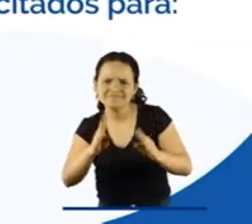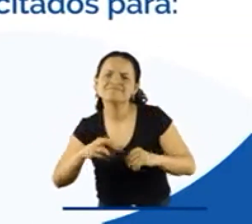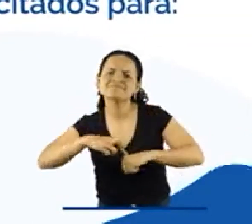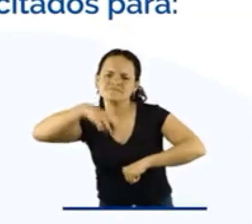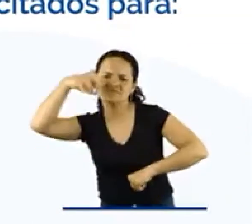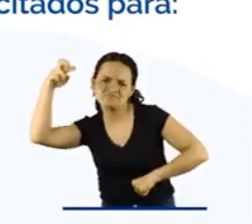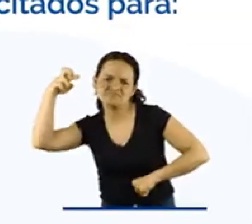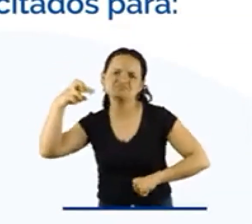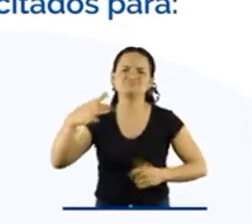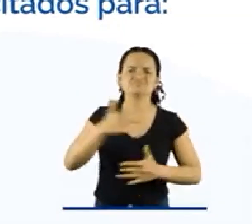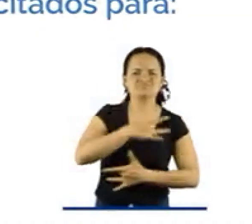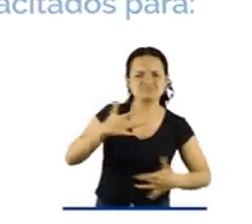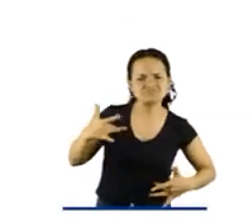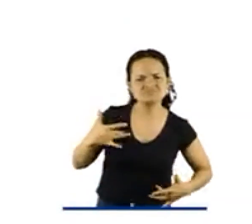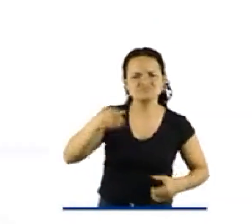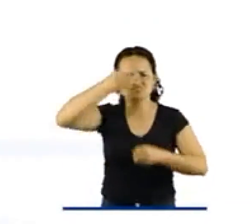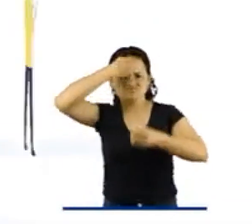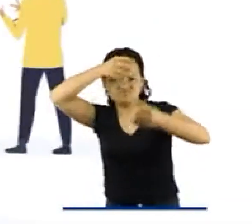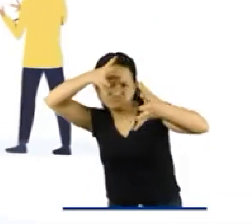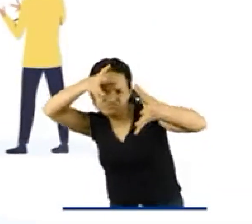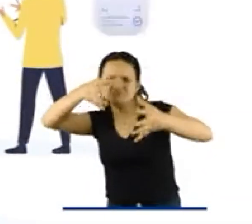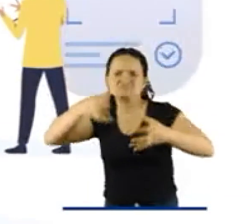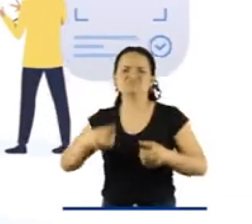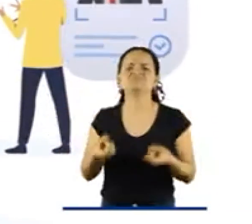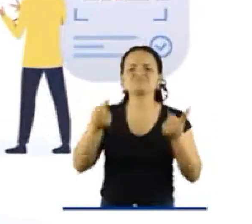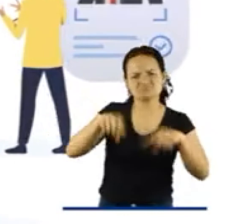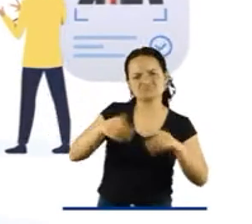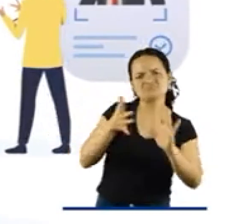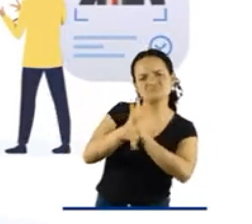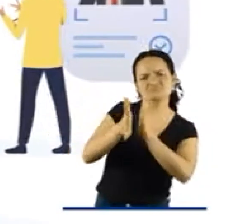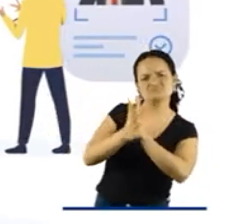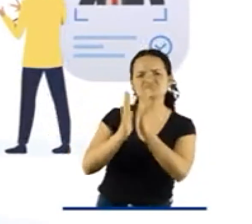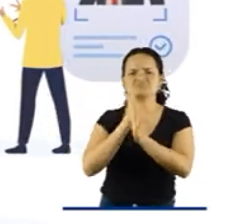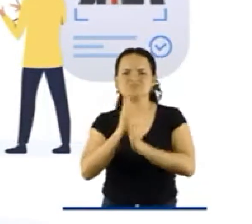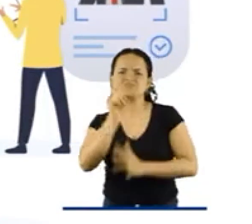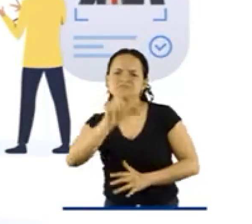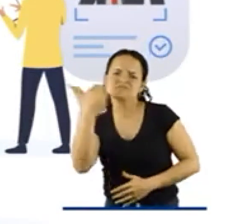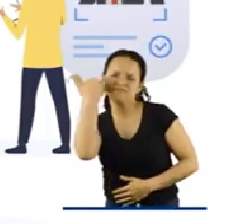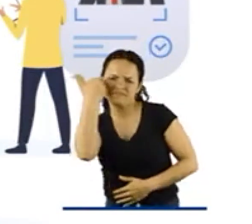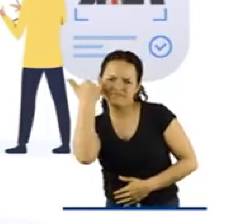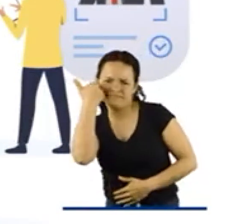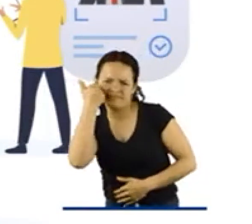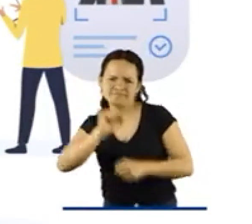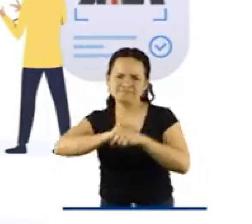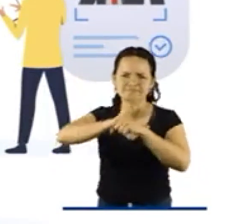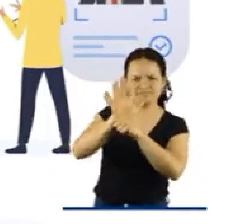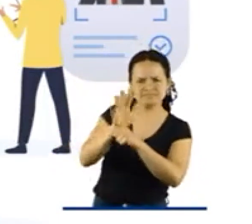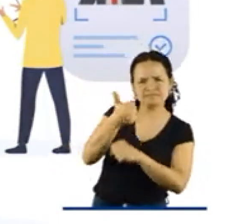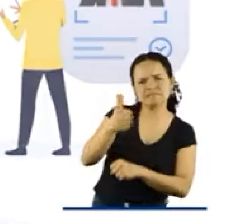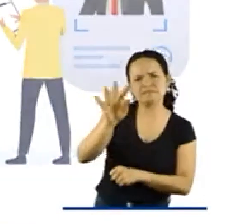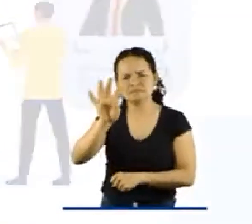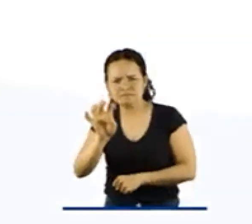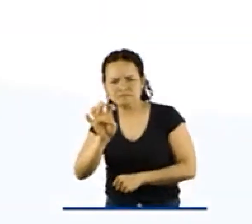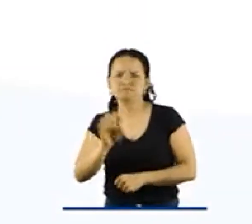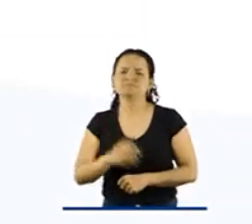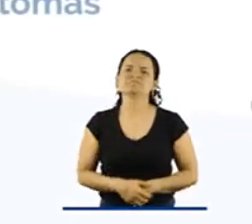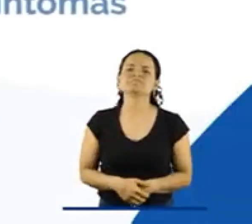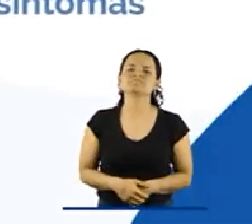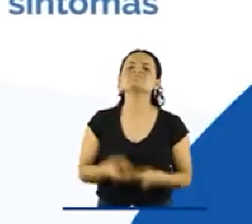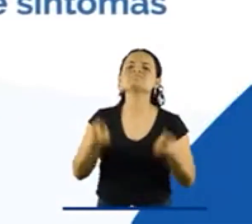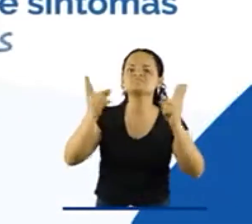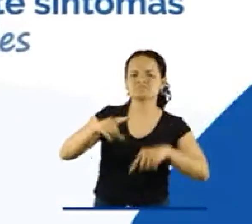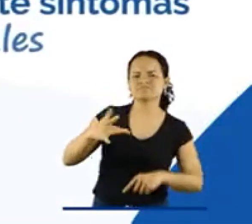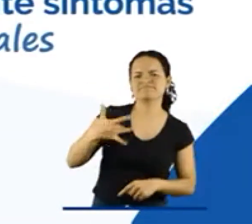salud capacitados para Recibir reportes de casos sospechosos de COVID-19 Brindar